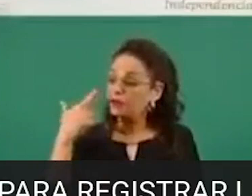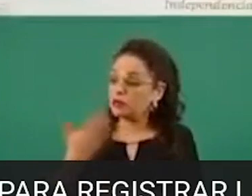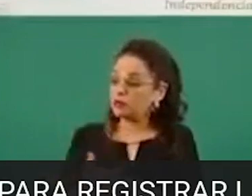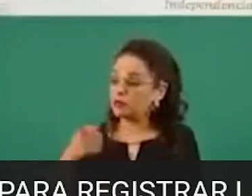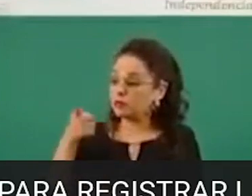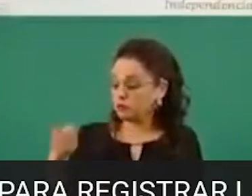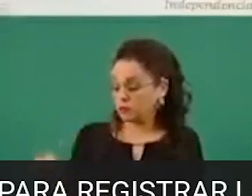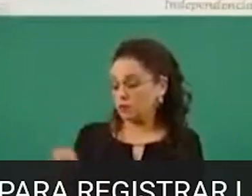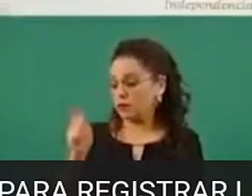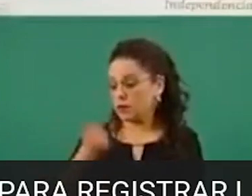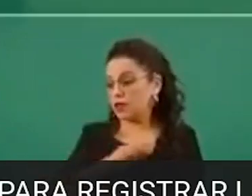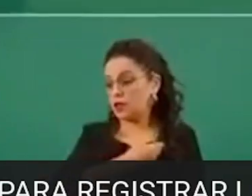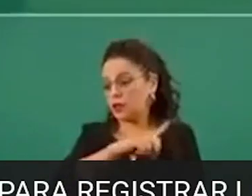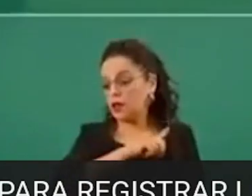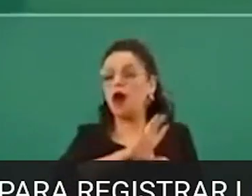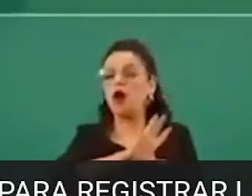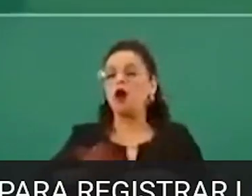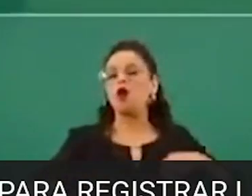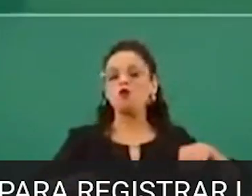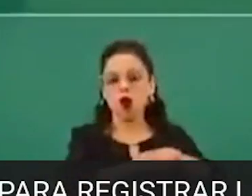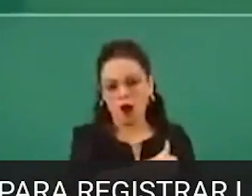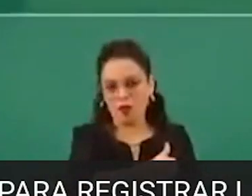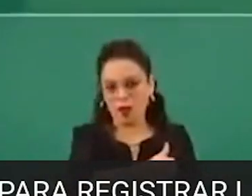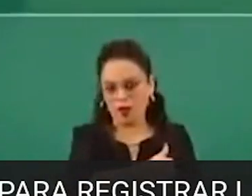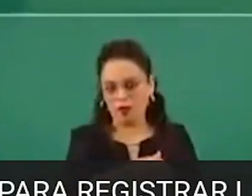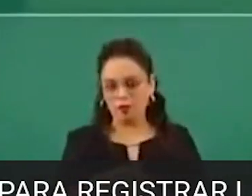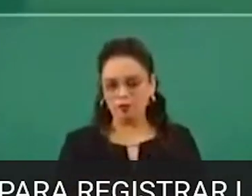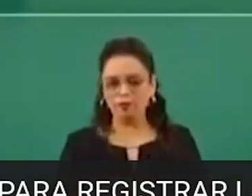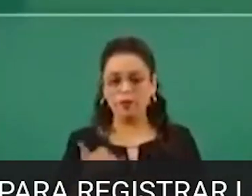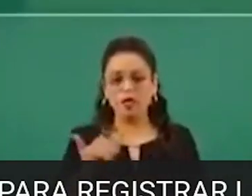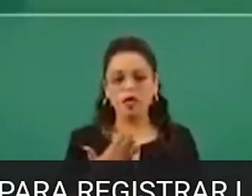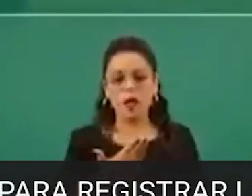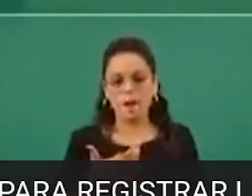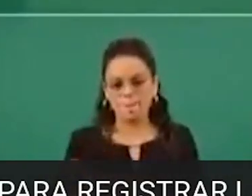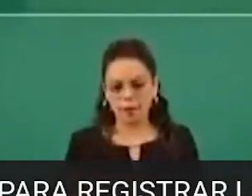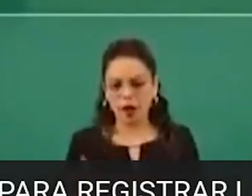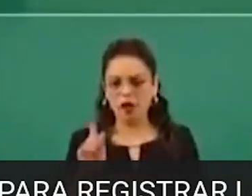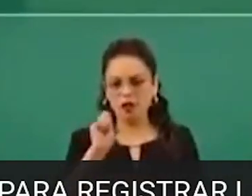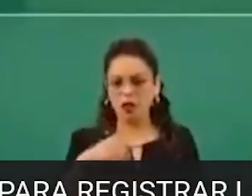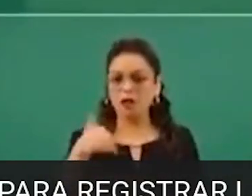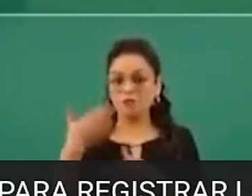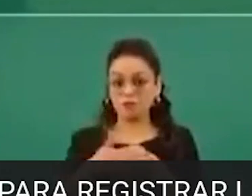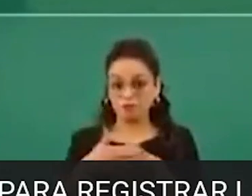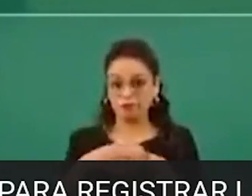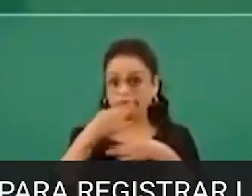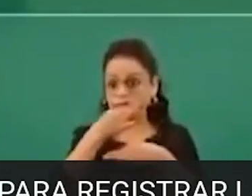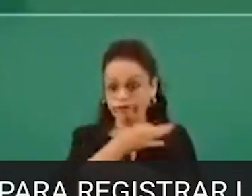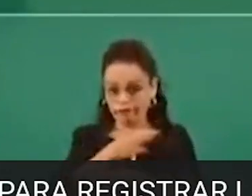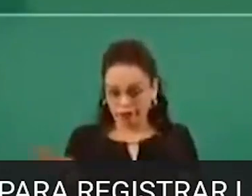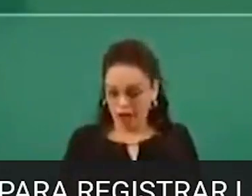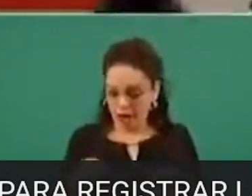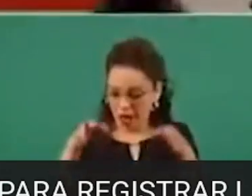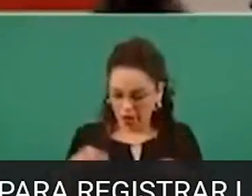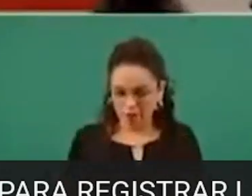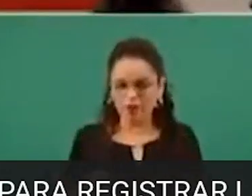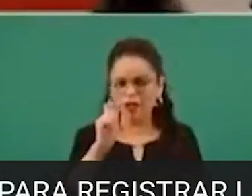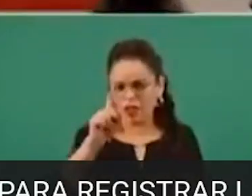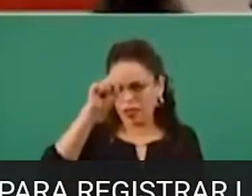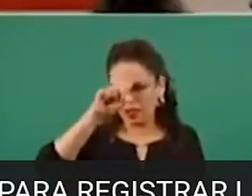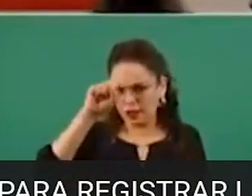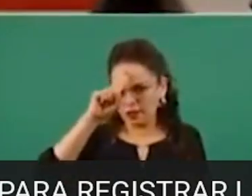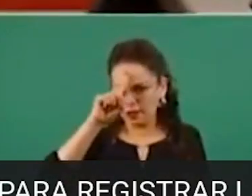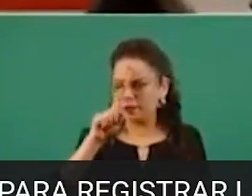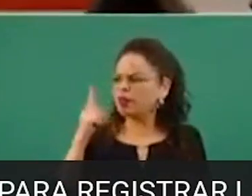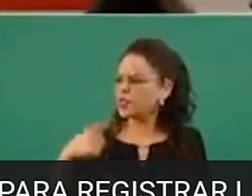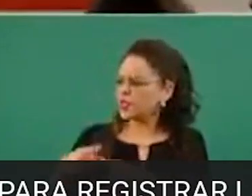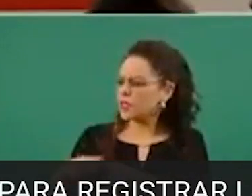salud guardarlos. Y por cierto, también tenemos una recomendación adicional que está próxima a ser ya formalmente ejecutada por parte